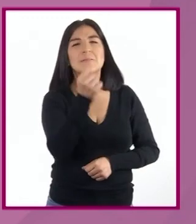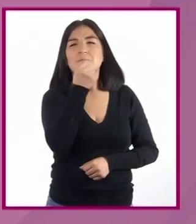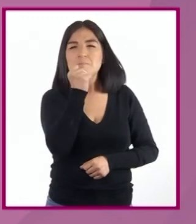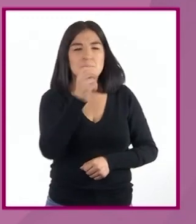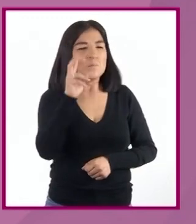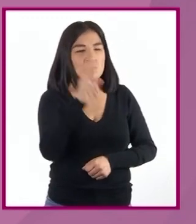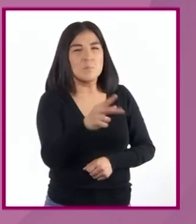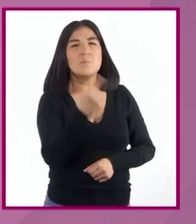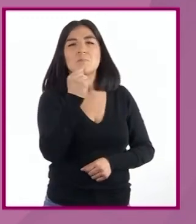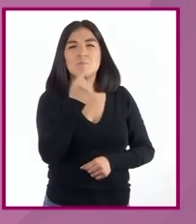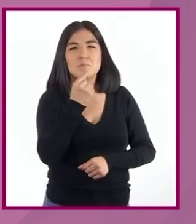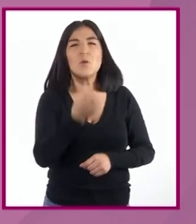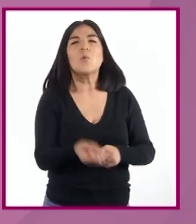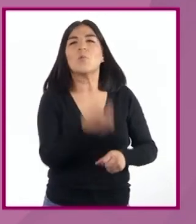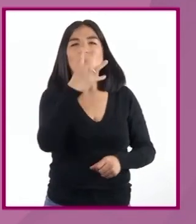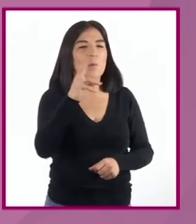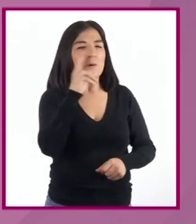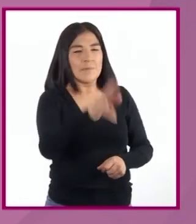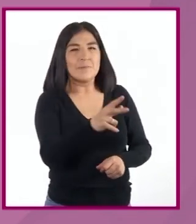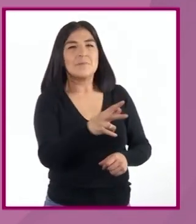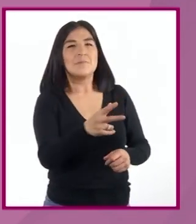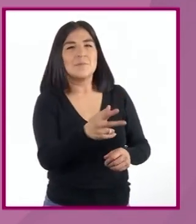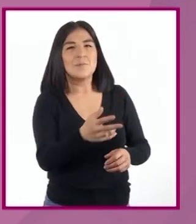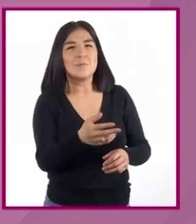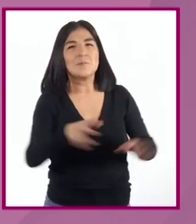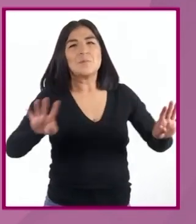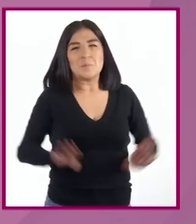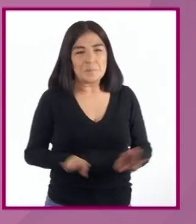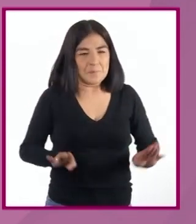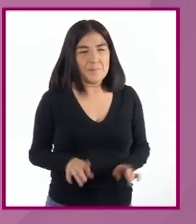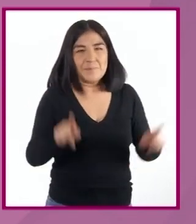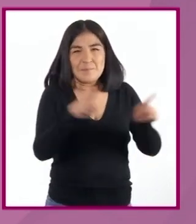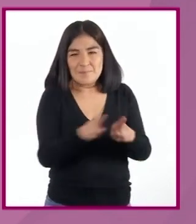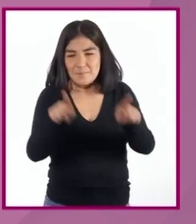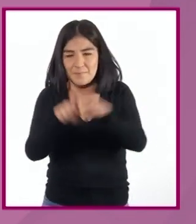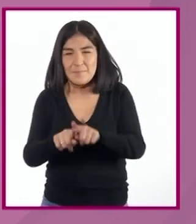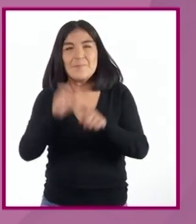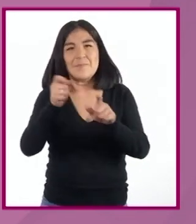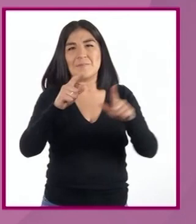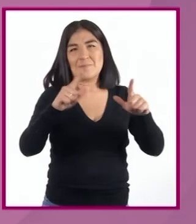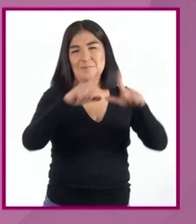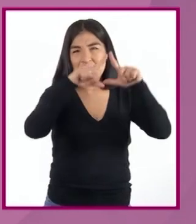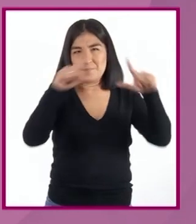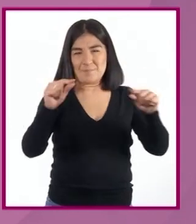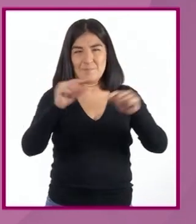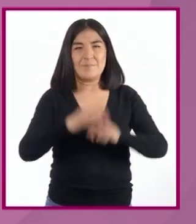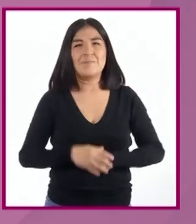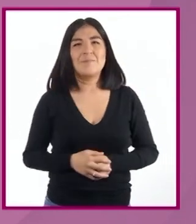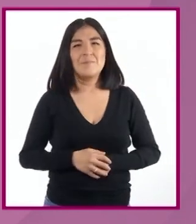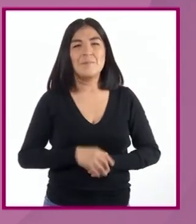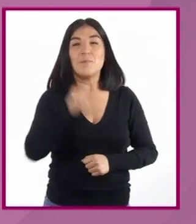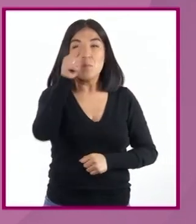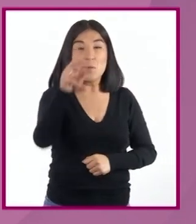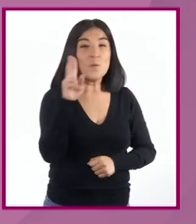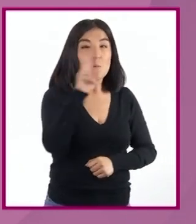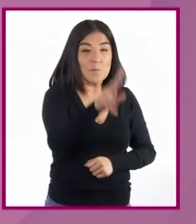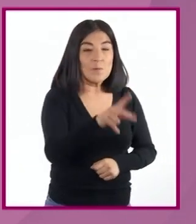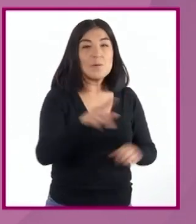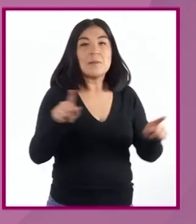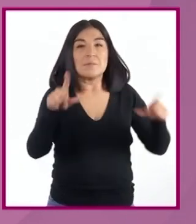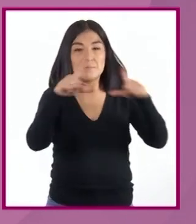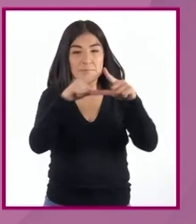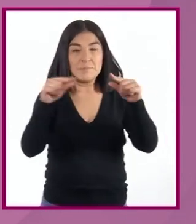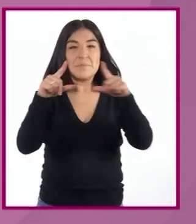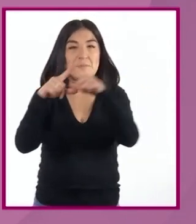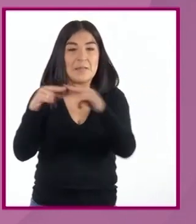para identificar cuáles podrían ser las parejas de triángulos congruentes. Observen los pares de triángulos